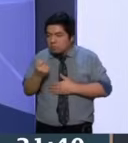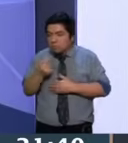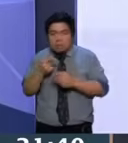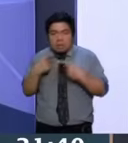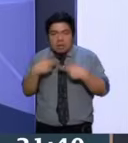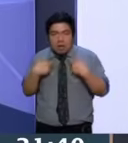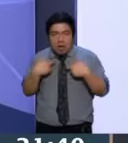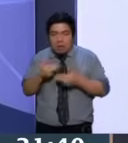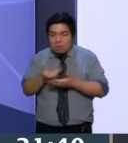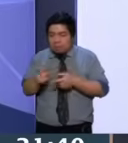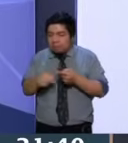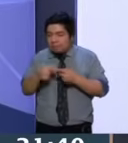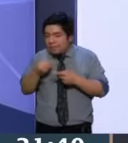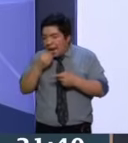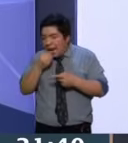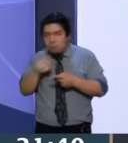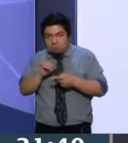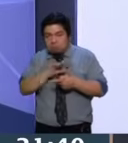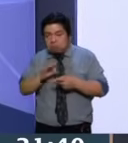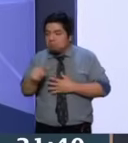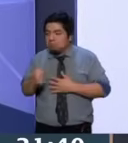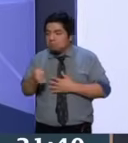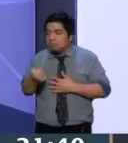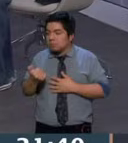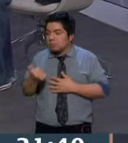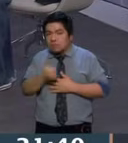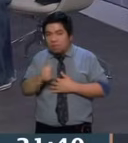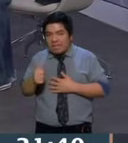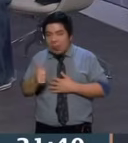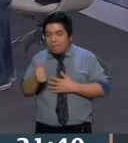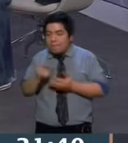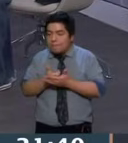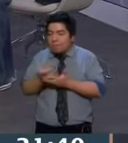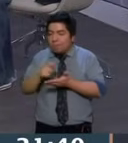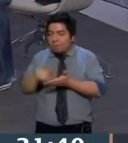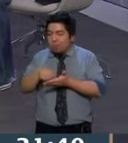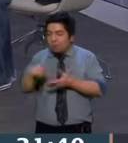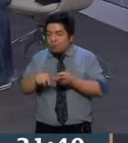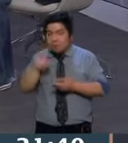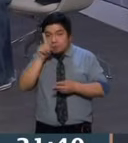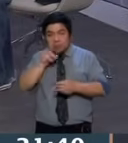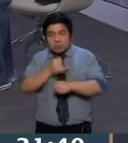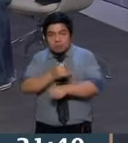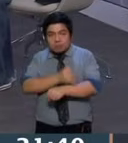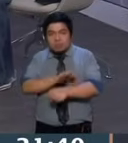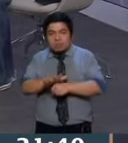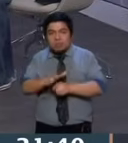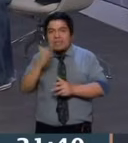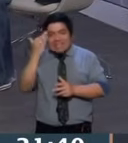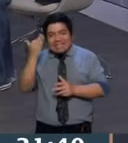ropa, tienes comedores populares donde por 11 pesos compras una comida completa. Lo que han ganado las mujeres de Iztapalapa es